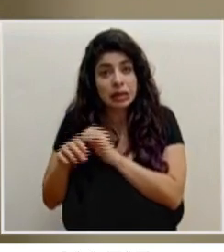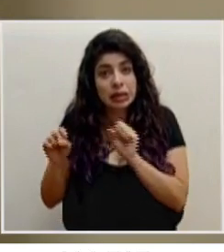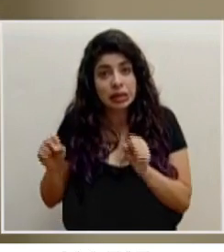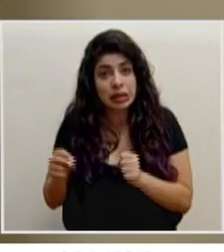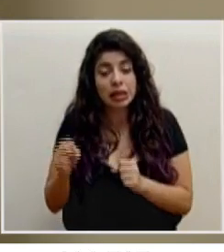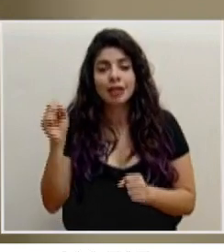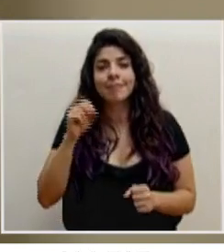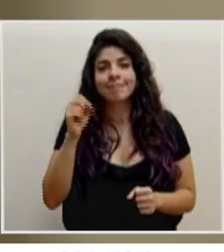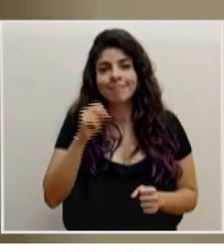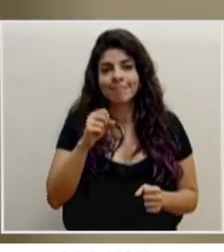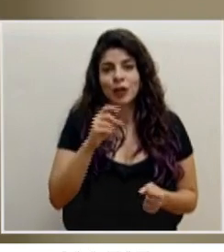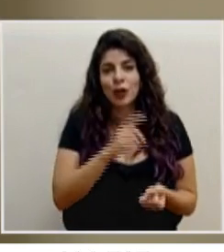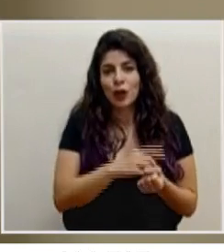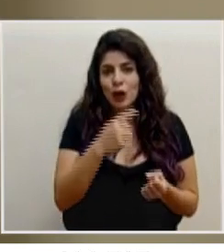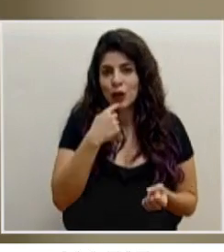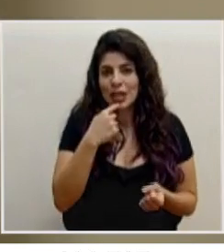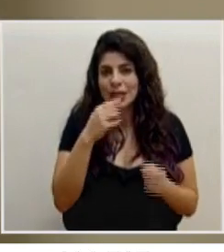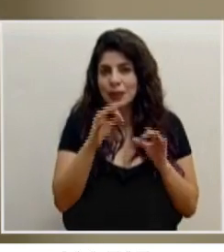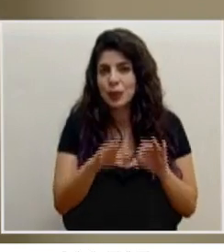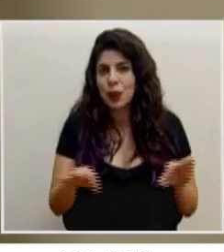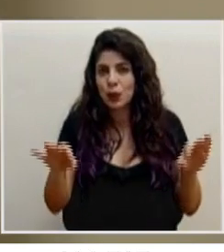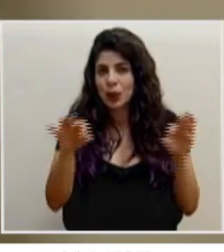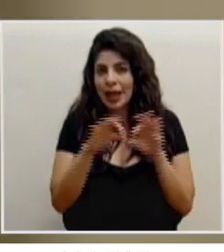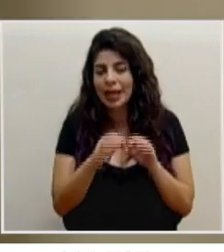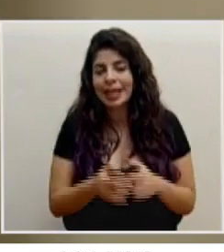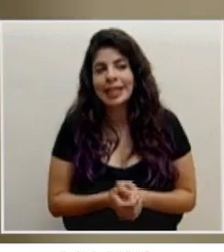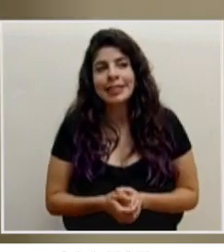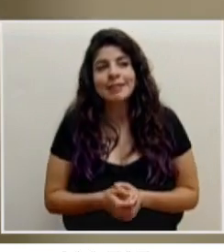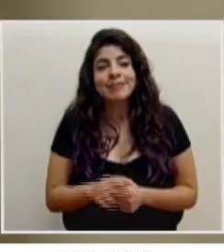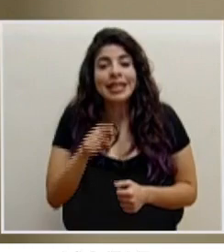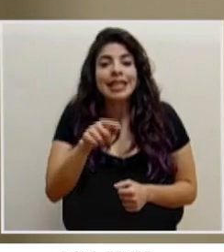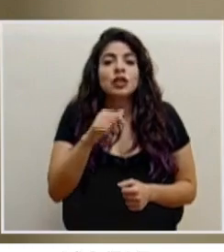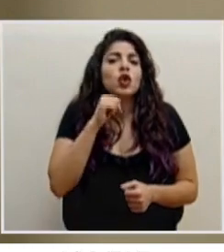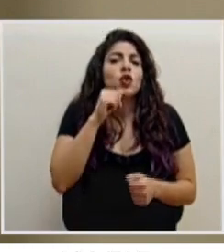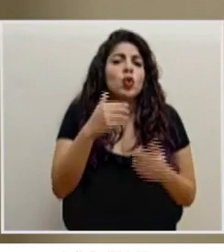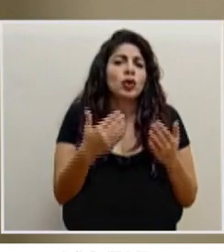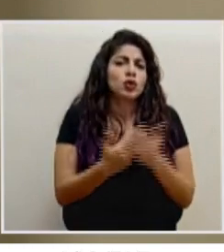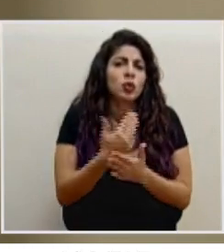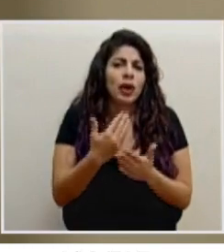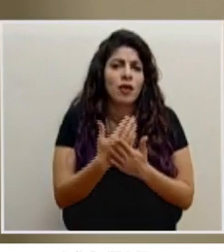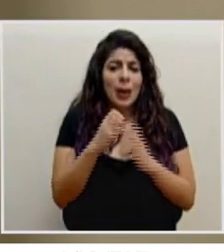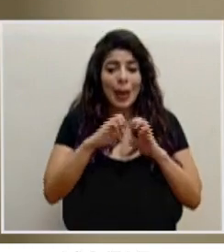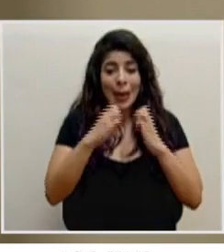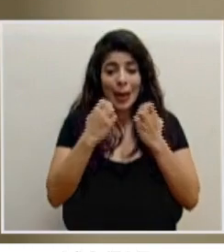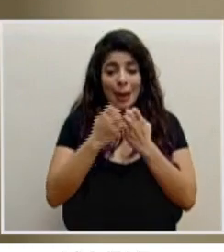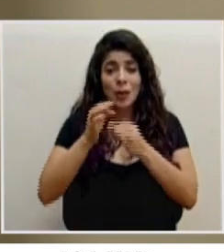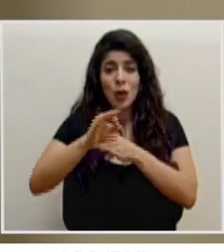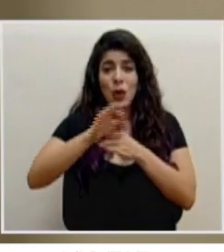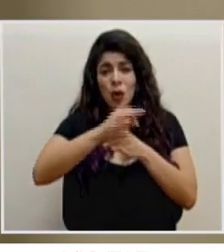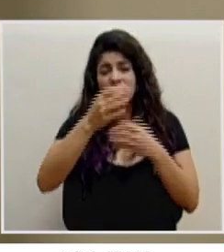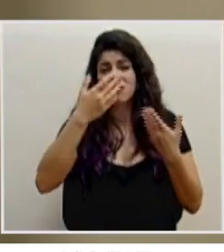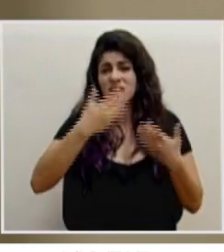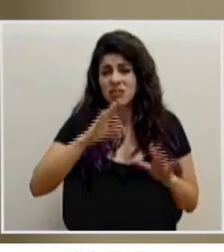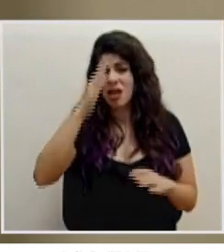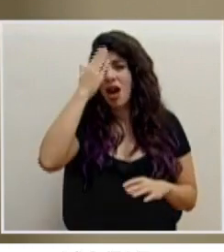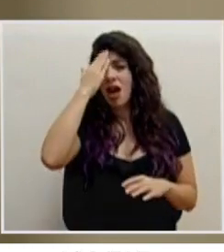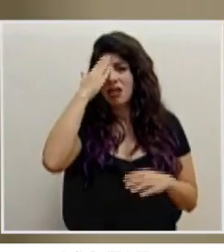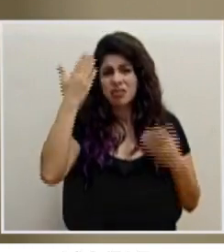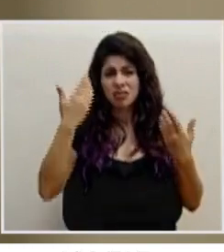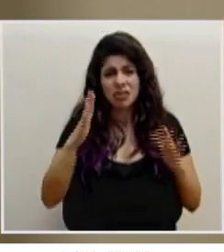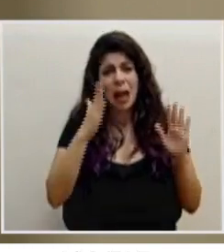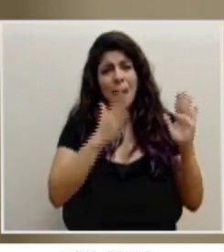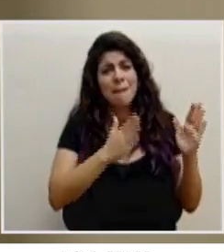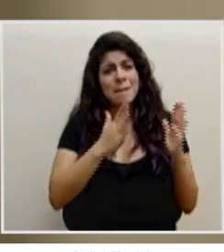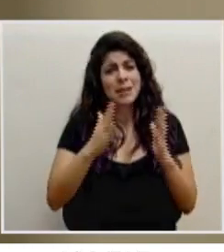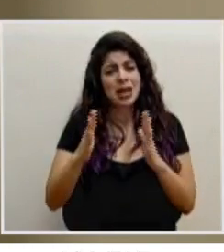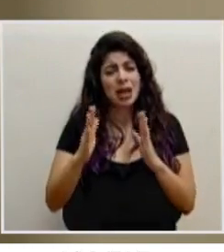doctor enmarca esta parte que es muy importante, que no es algo nuevo para los diferentes equipos locales, es algo que se ha planificado, se